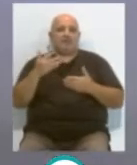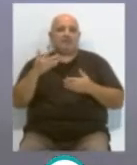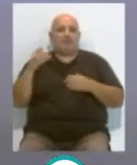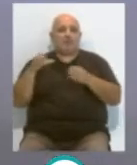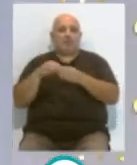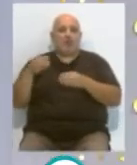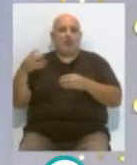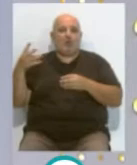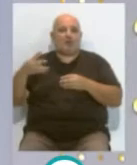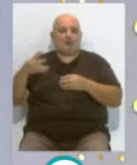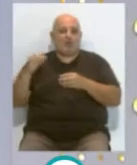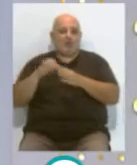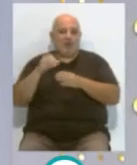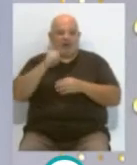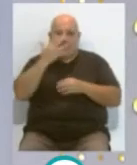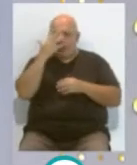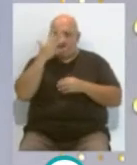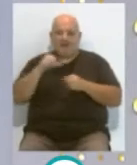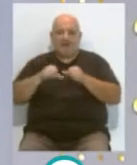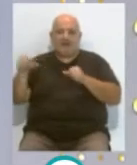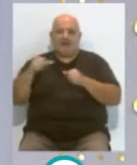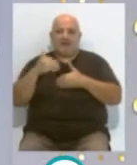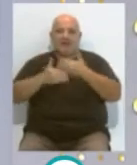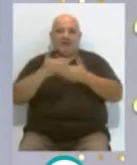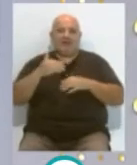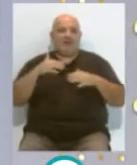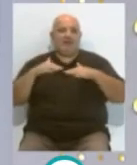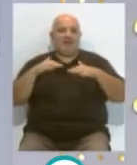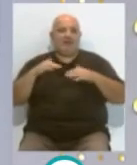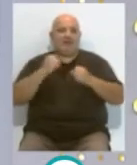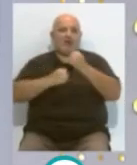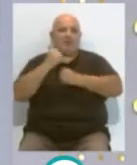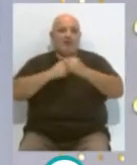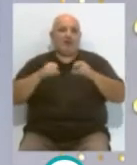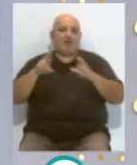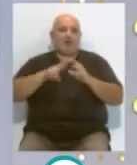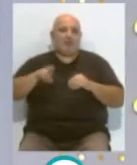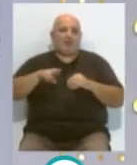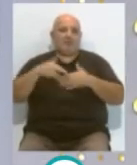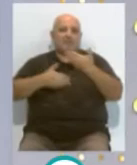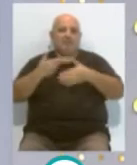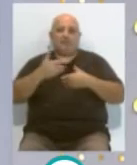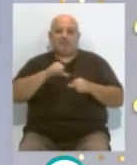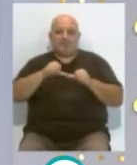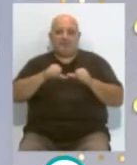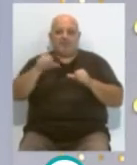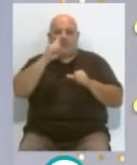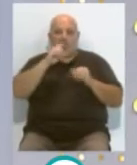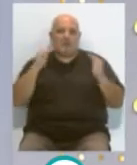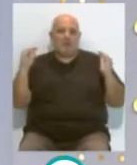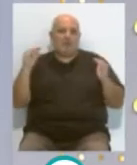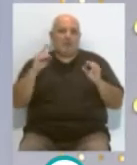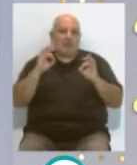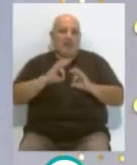está engrasando, sí, motores. Engrasando que hace falta, porque la verdad, como se está activando también la economía, pues están saliendo algunas cositas, y la verdad que llevamos un año y pico